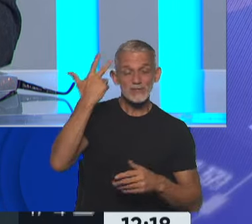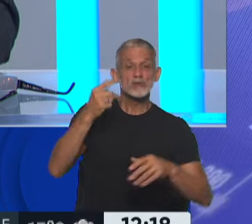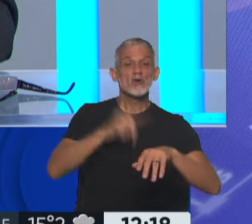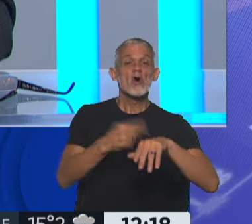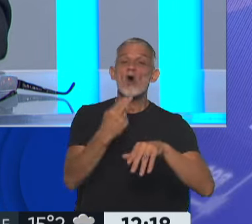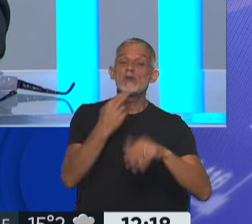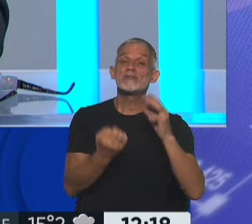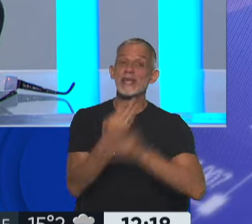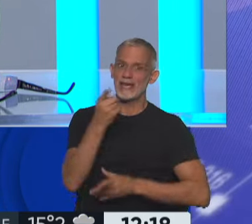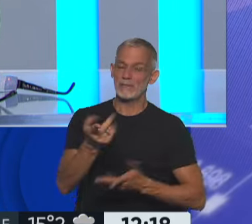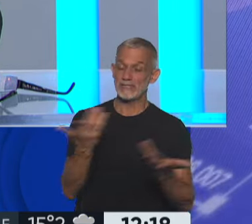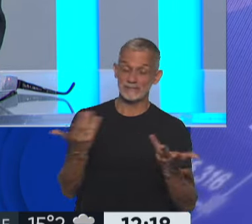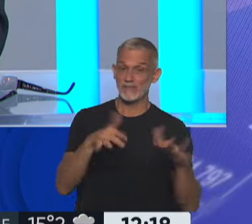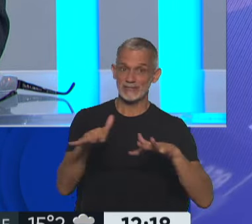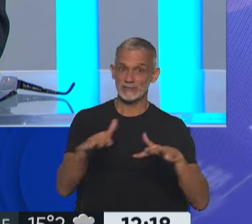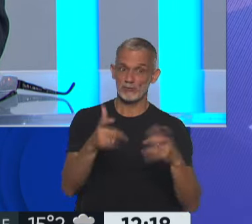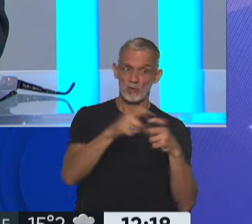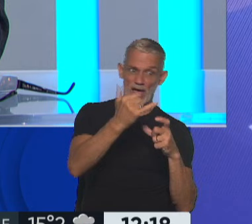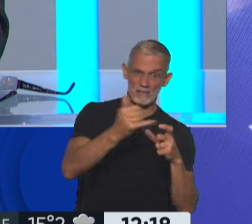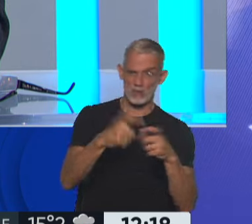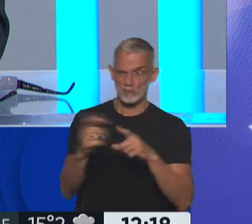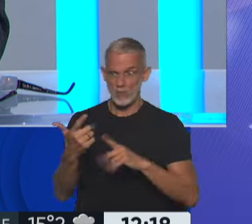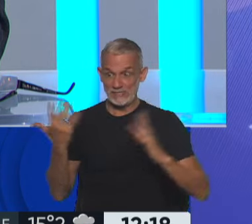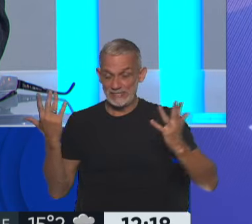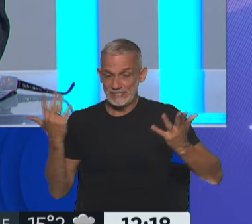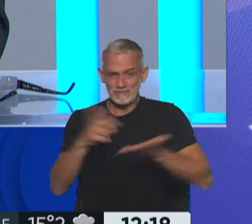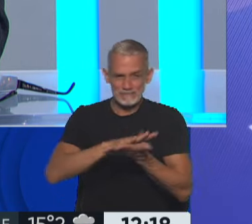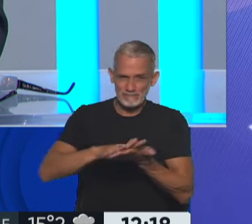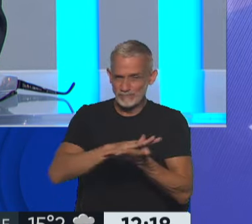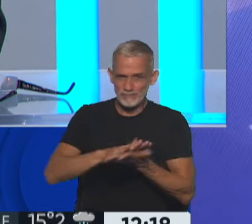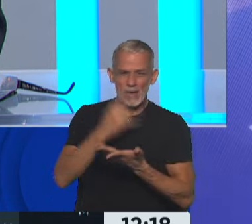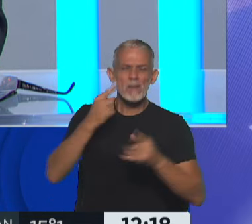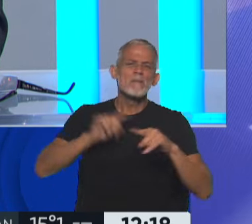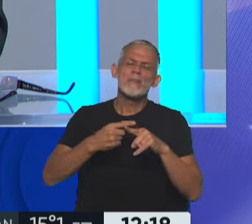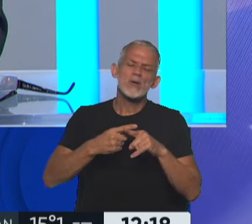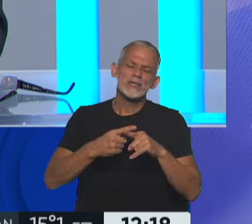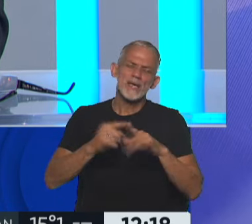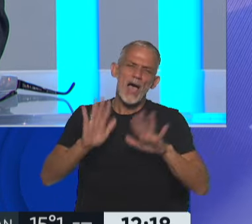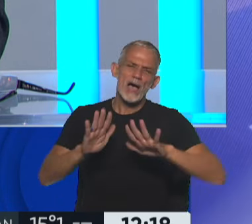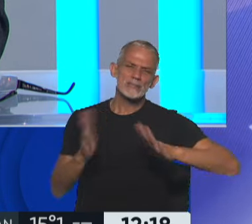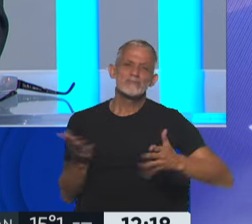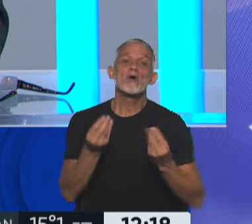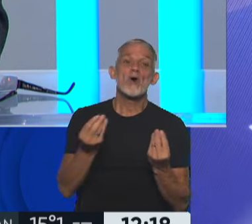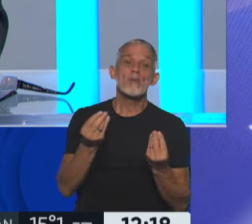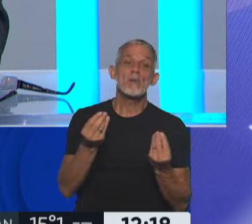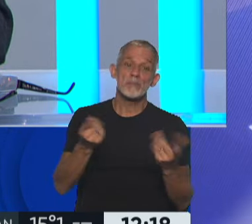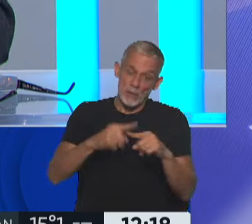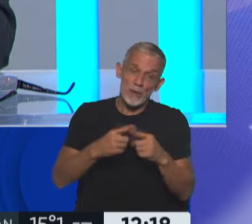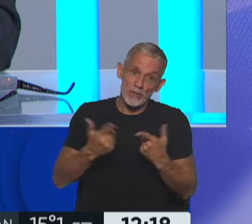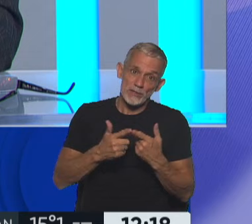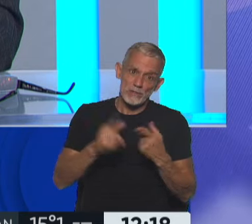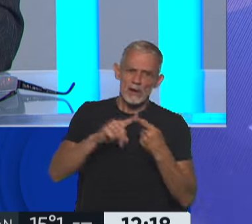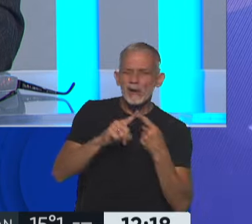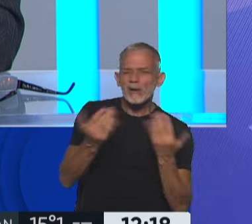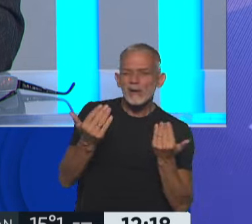mañana ahí está la situación veremos eh cómo se soluciona en política muchas cosas de solución des punto de vista político habrá que